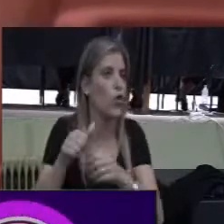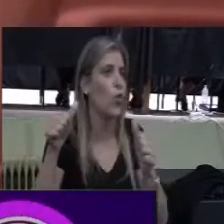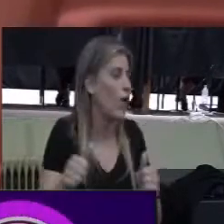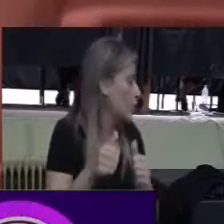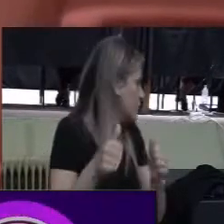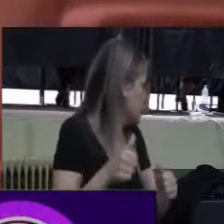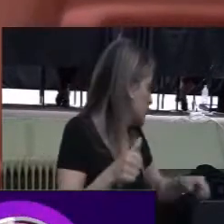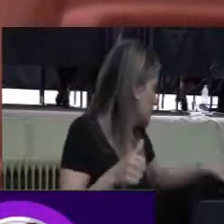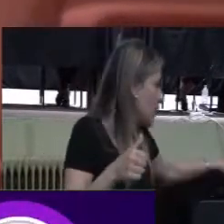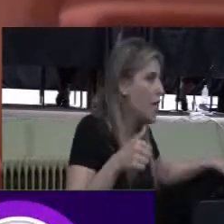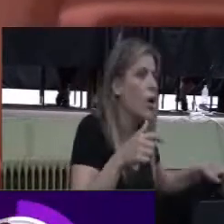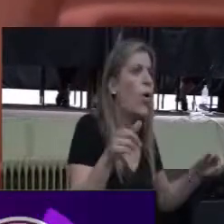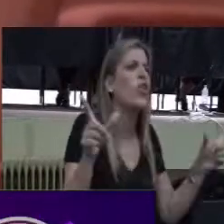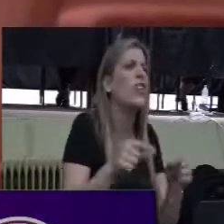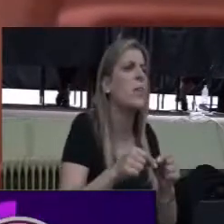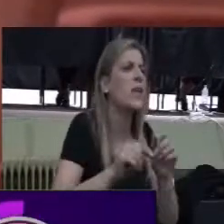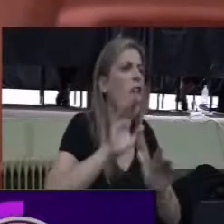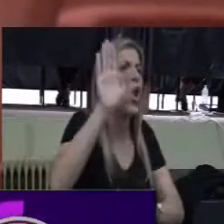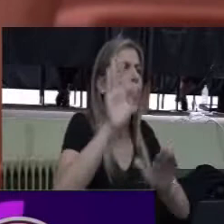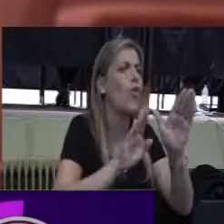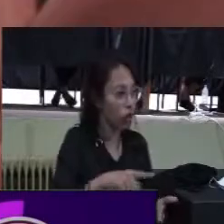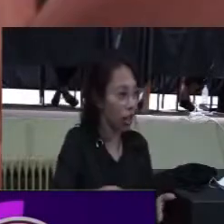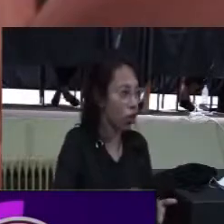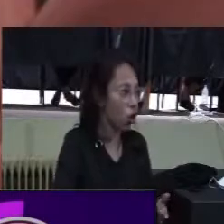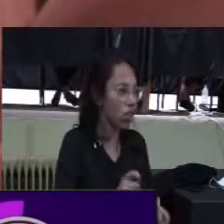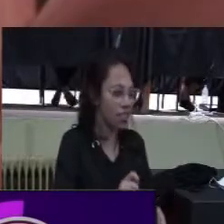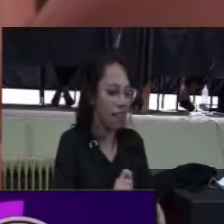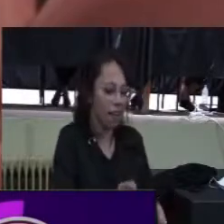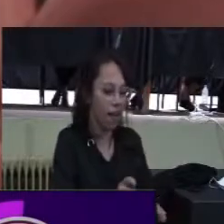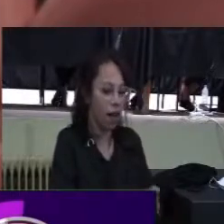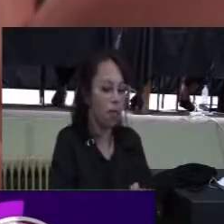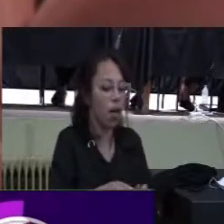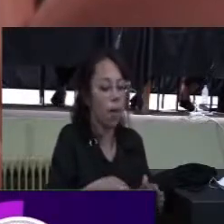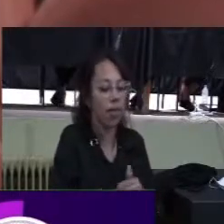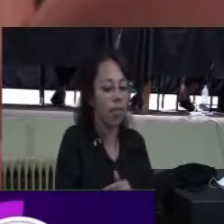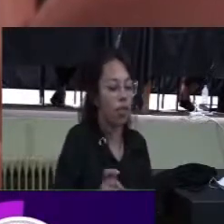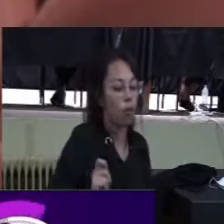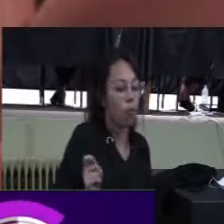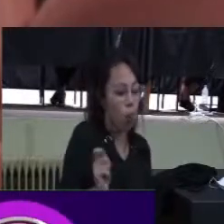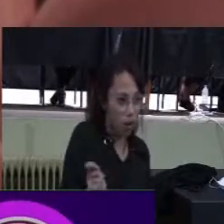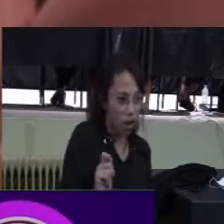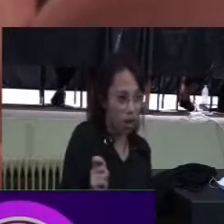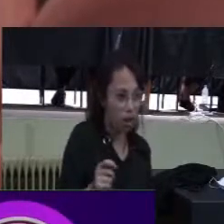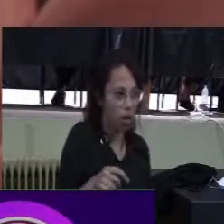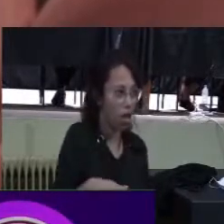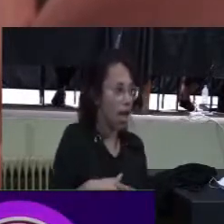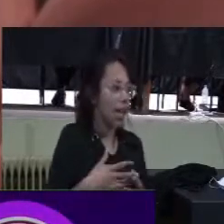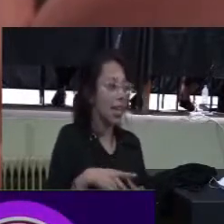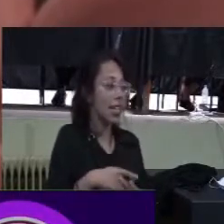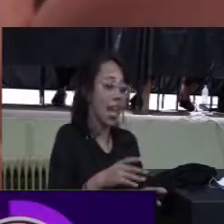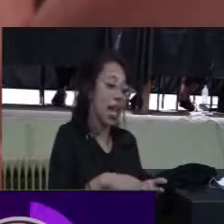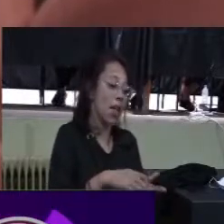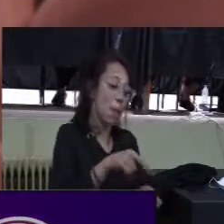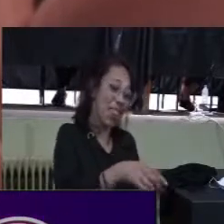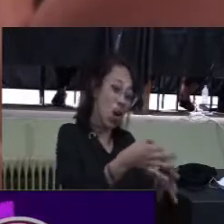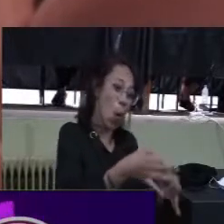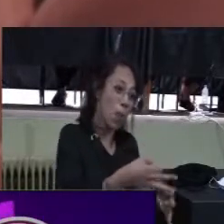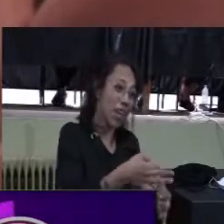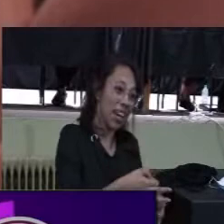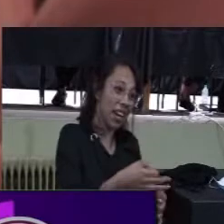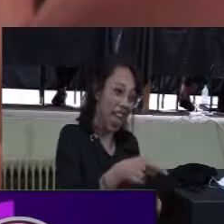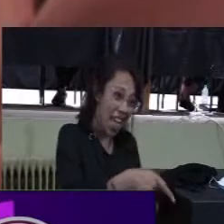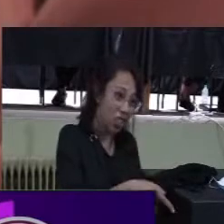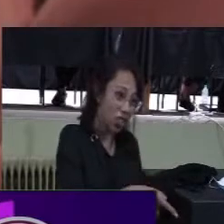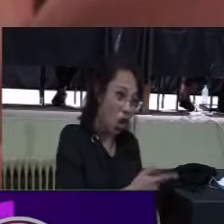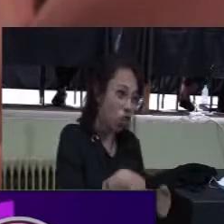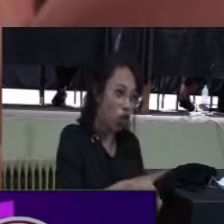muchos años no era posible. Por lo tanto, más allá de lo que preparemos nosotros como bancada, al igual que lo harán el resto